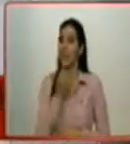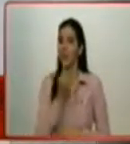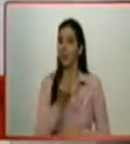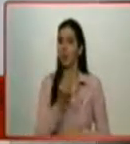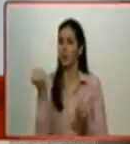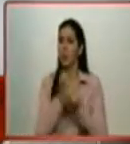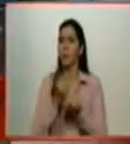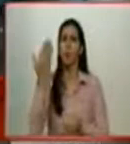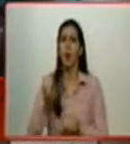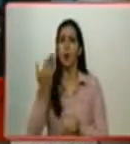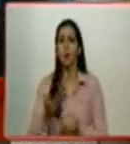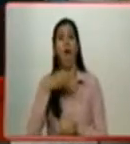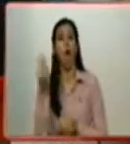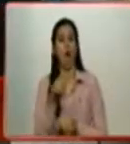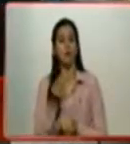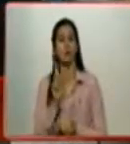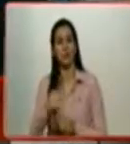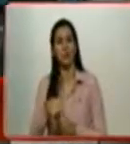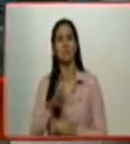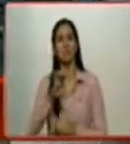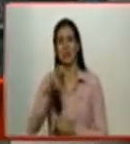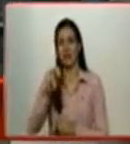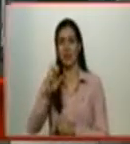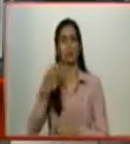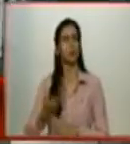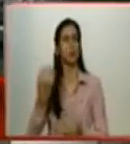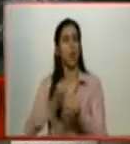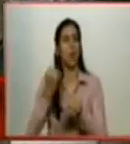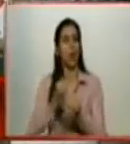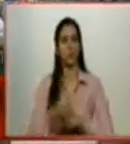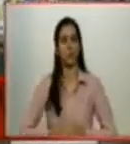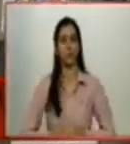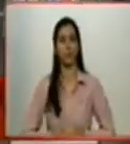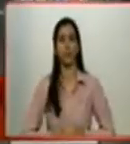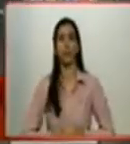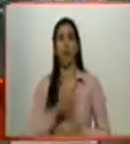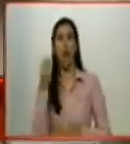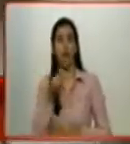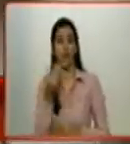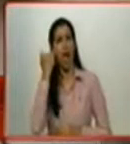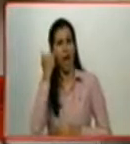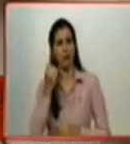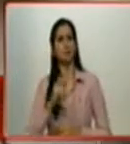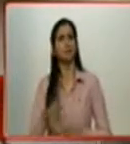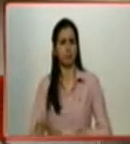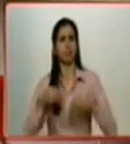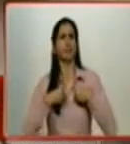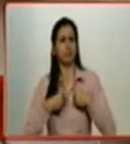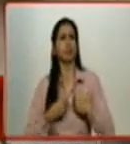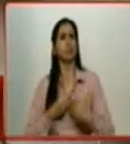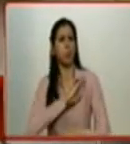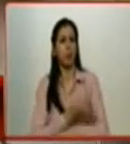el papel protagónico de los jóvenes y del Consejo Nacional Electoral. Hay una juventud empoderada de lo que es